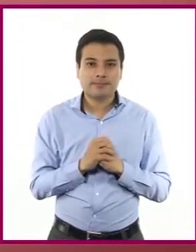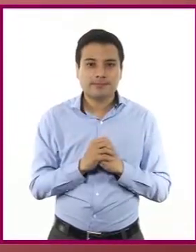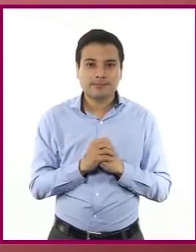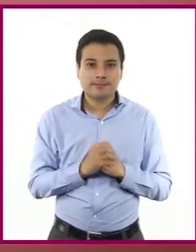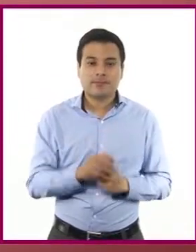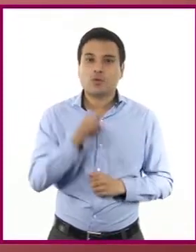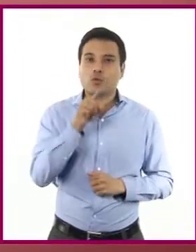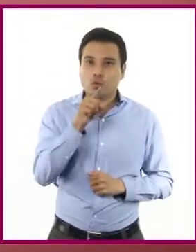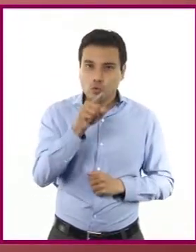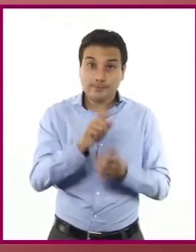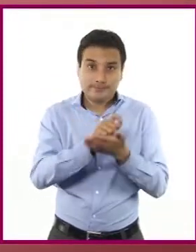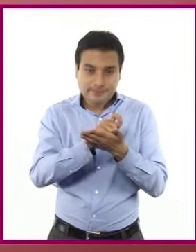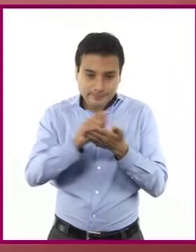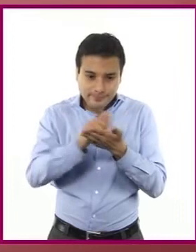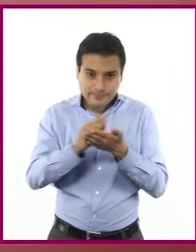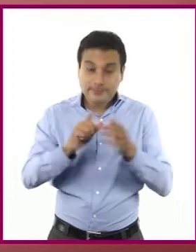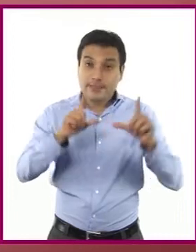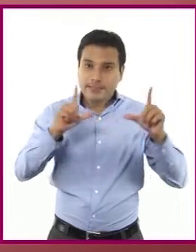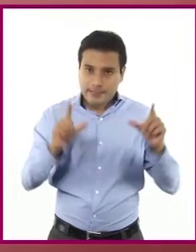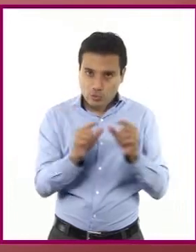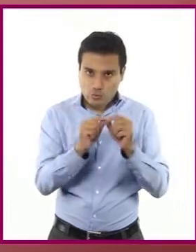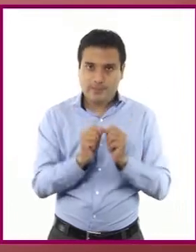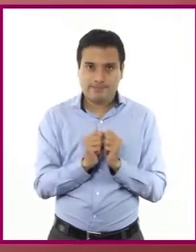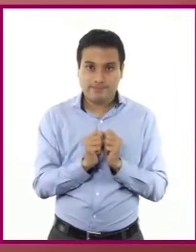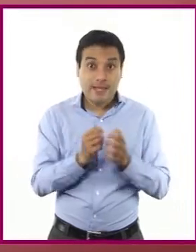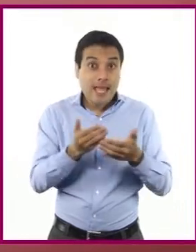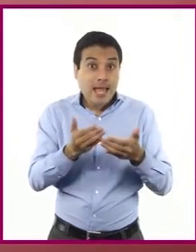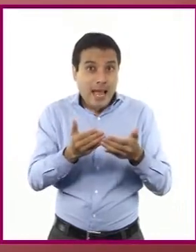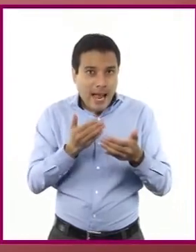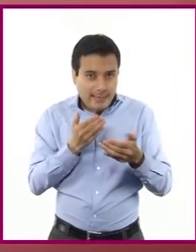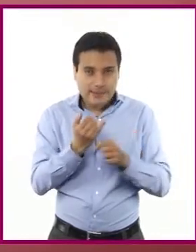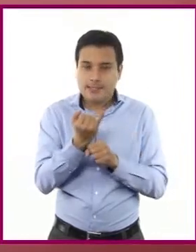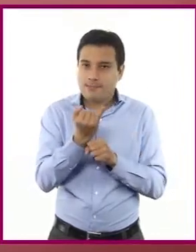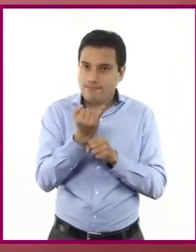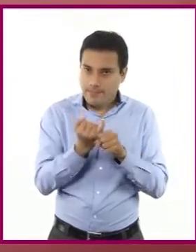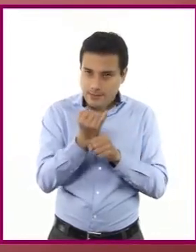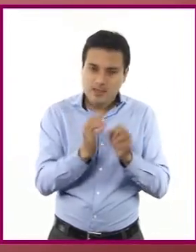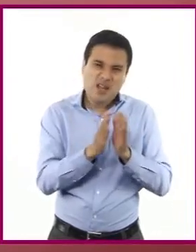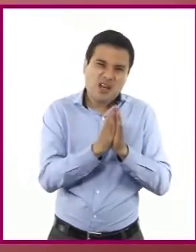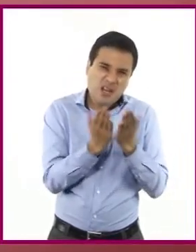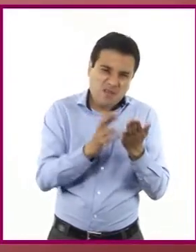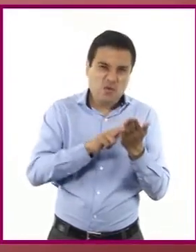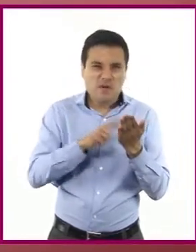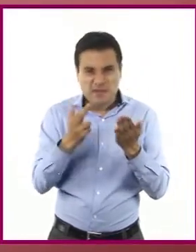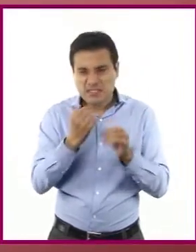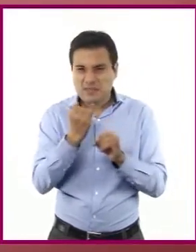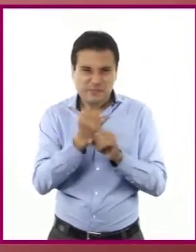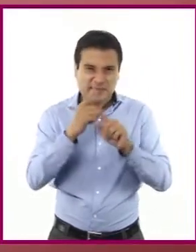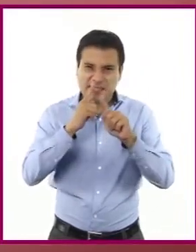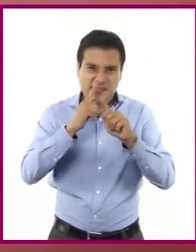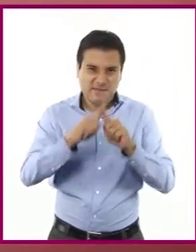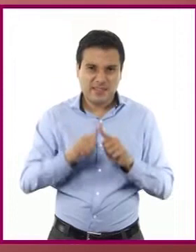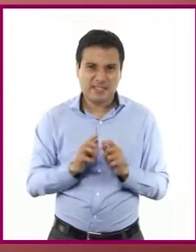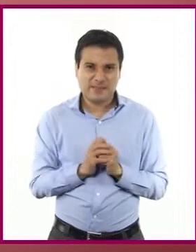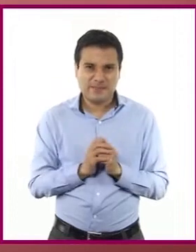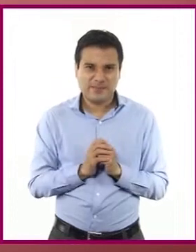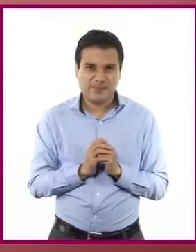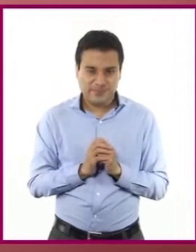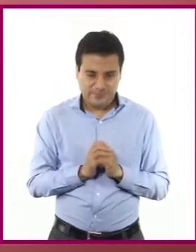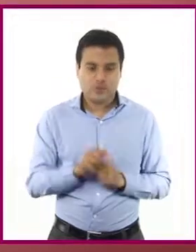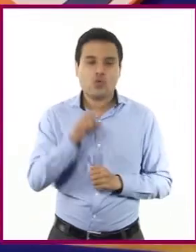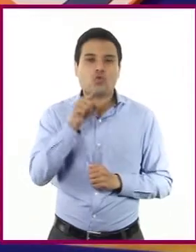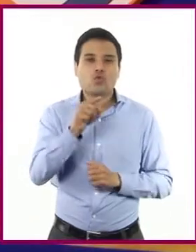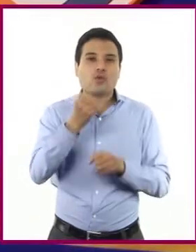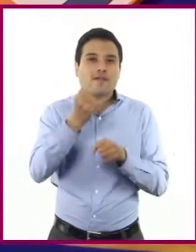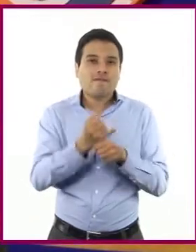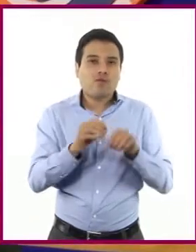Elabora resúmenes que integren información de varias fuentes, con el propósito de seleccionar información para un